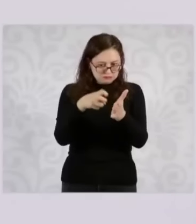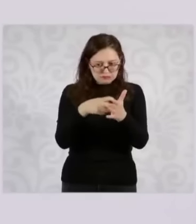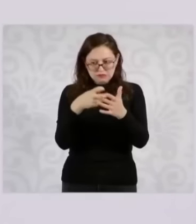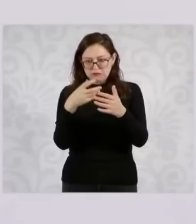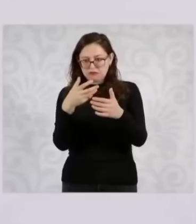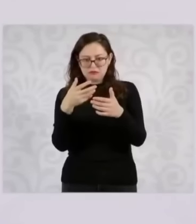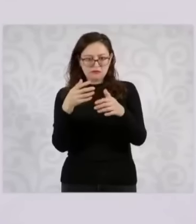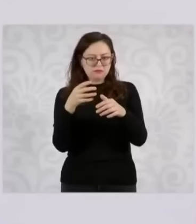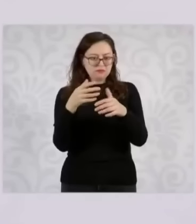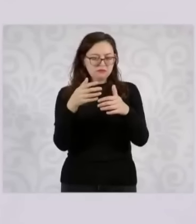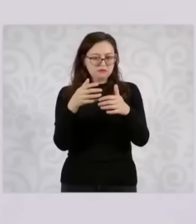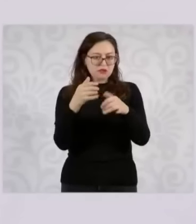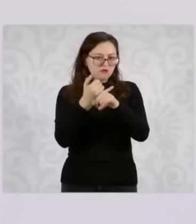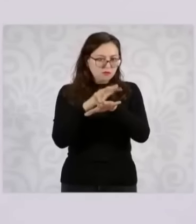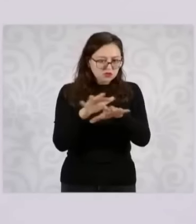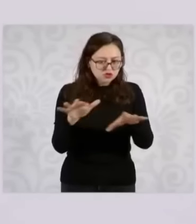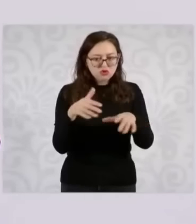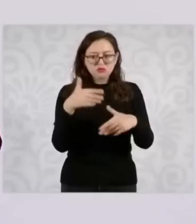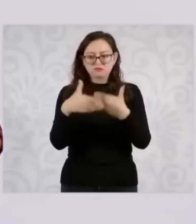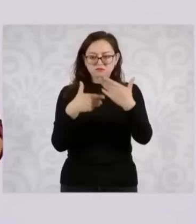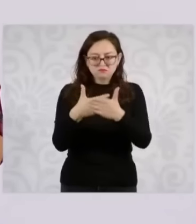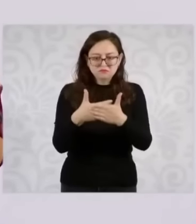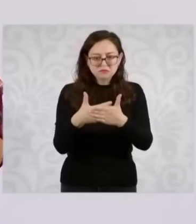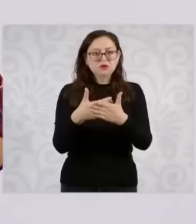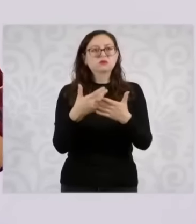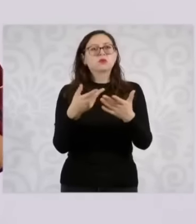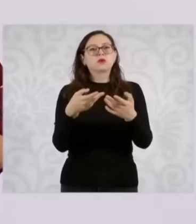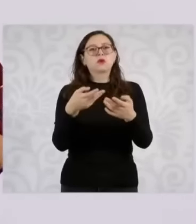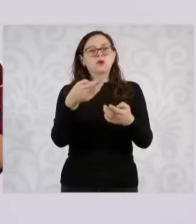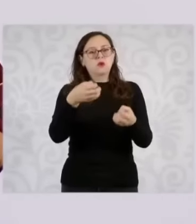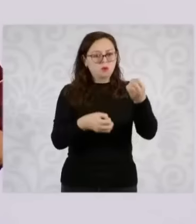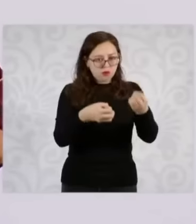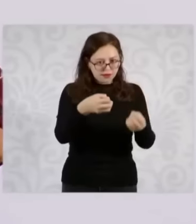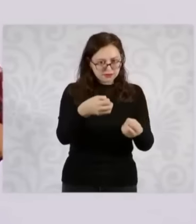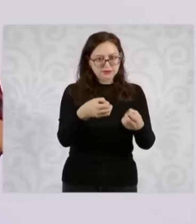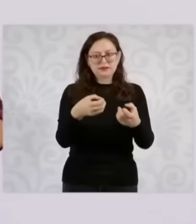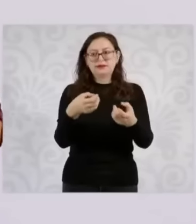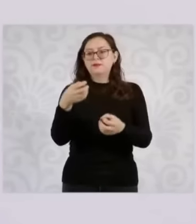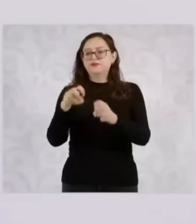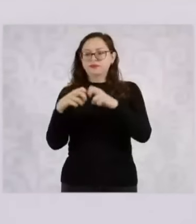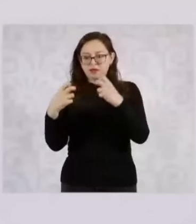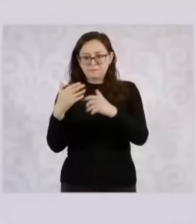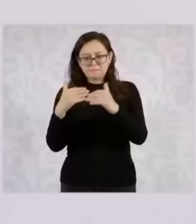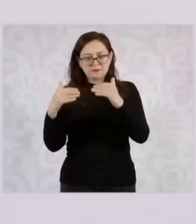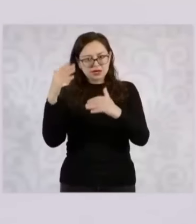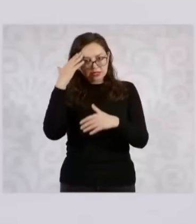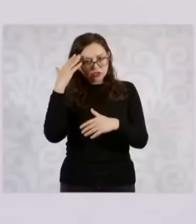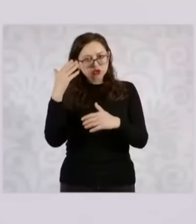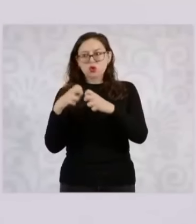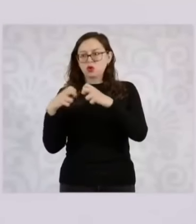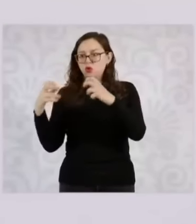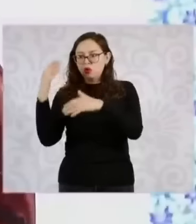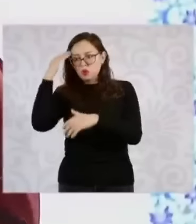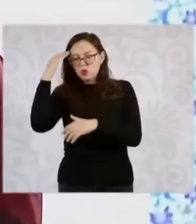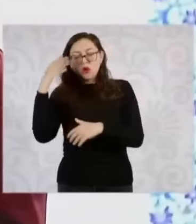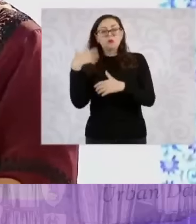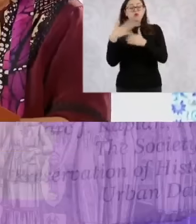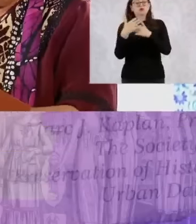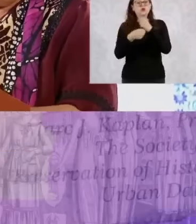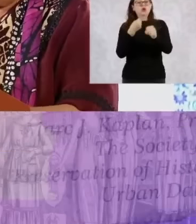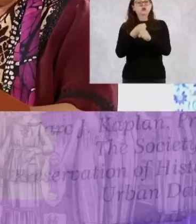No claro que aplica y la propia reforma constitucional estableció que se armonizar las leyes secundarias